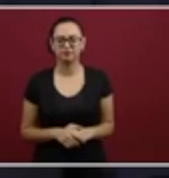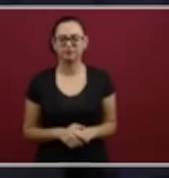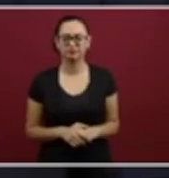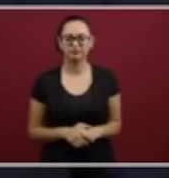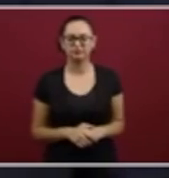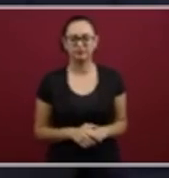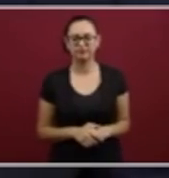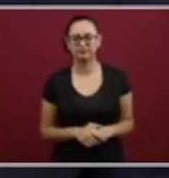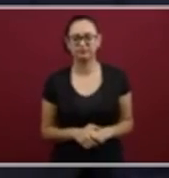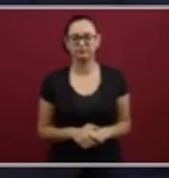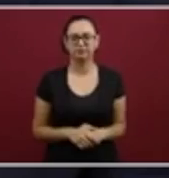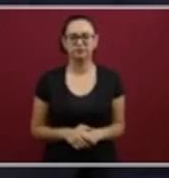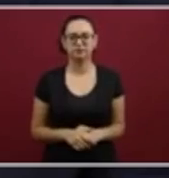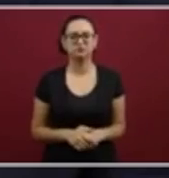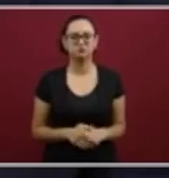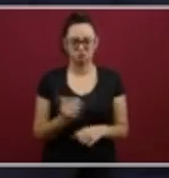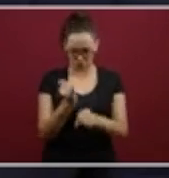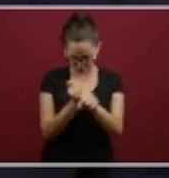y encuéntrenle.